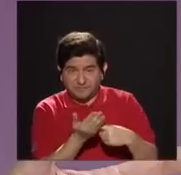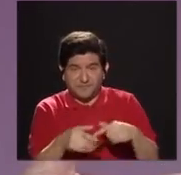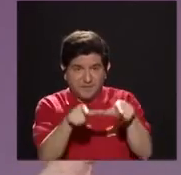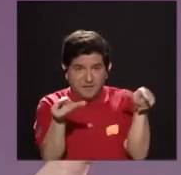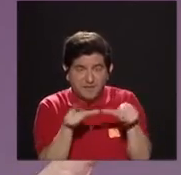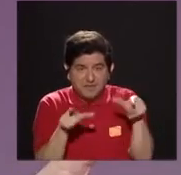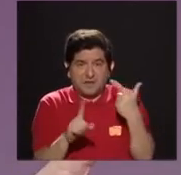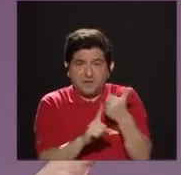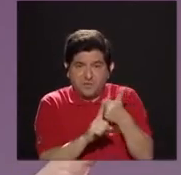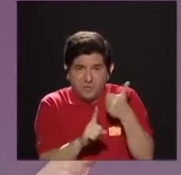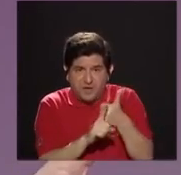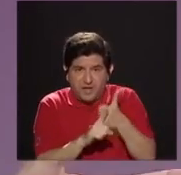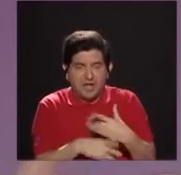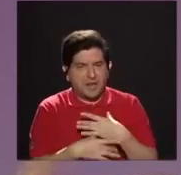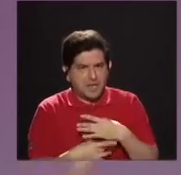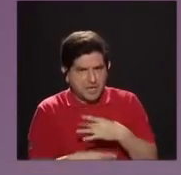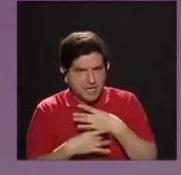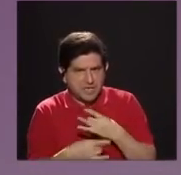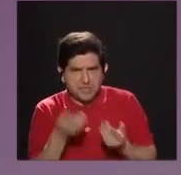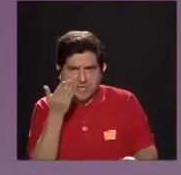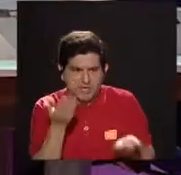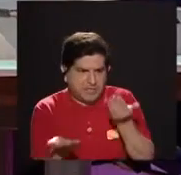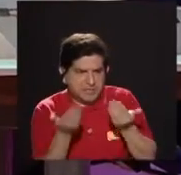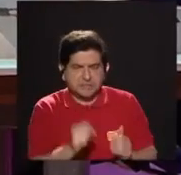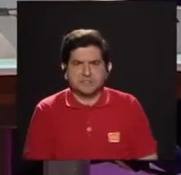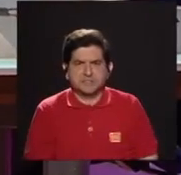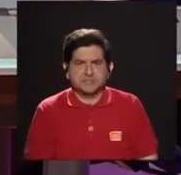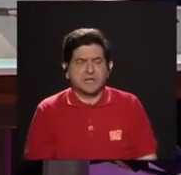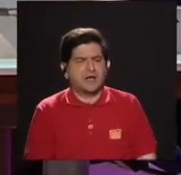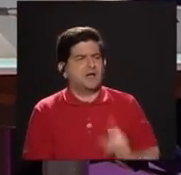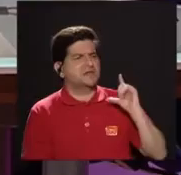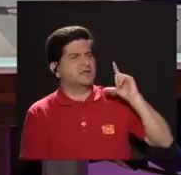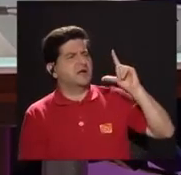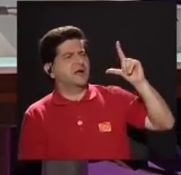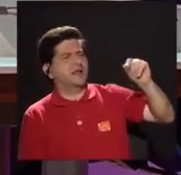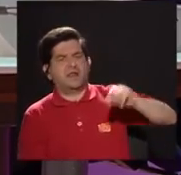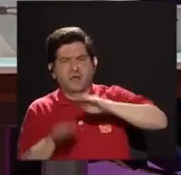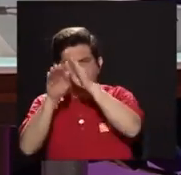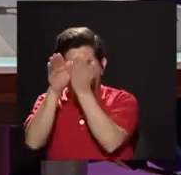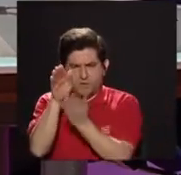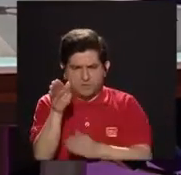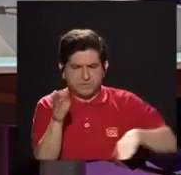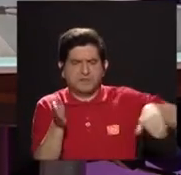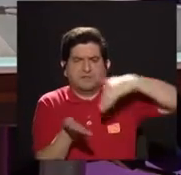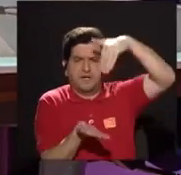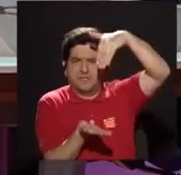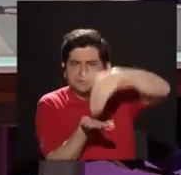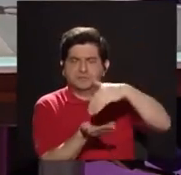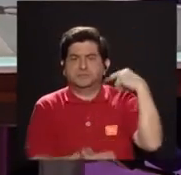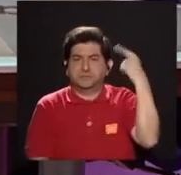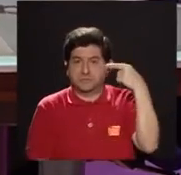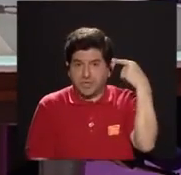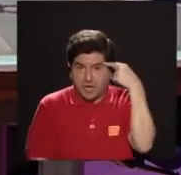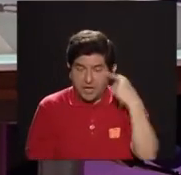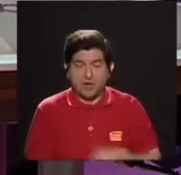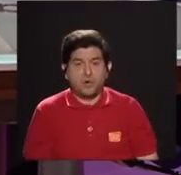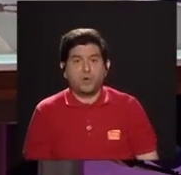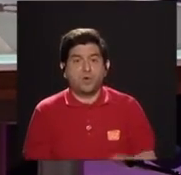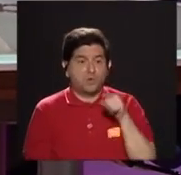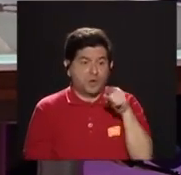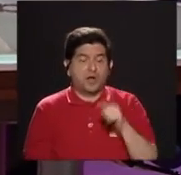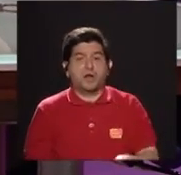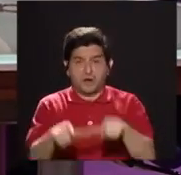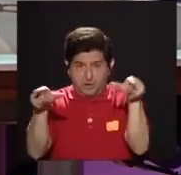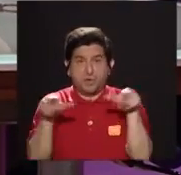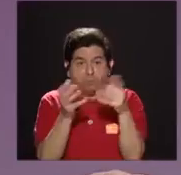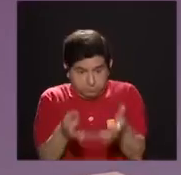donde interesan muchísimo más, que es en los sectores alejados del Valle Central, ¿verdad? Donde el gobierno local es más importante